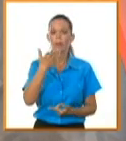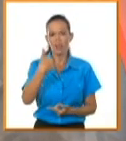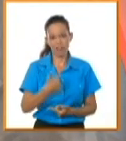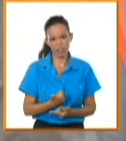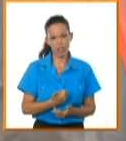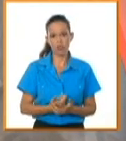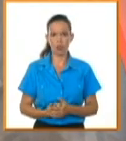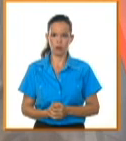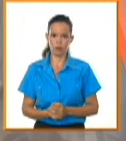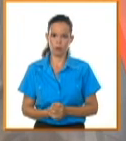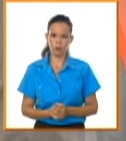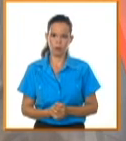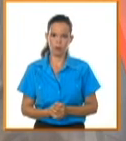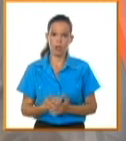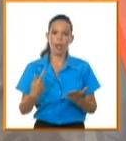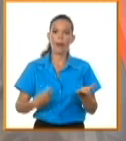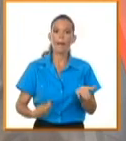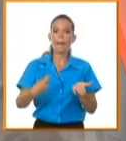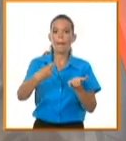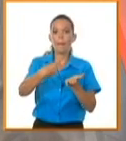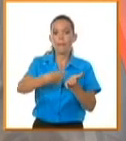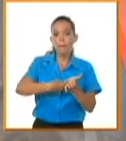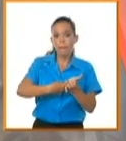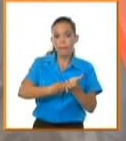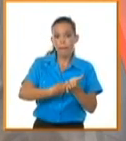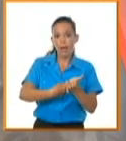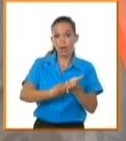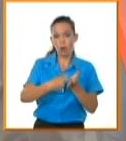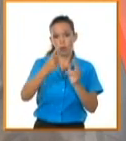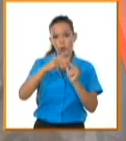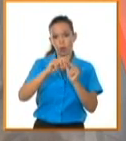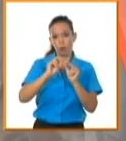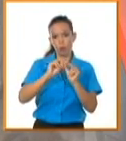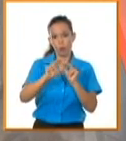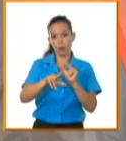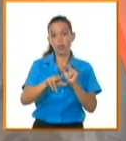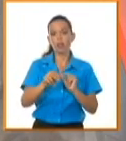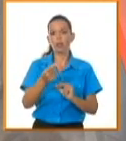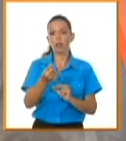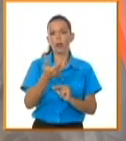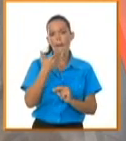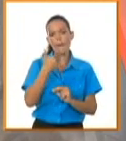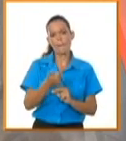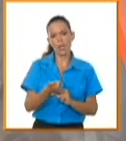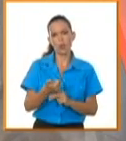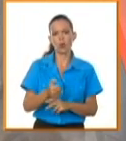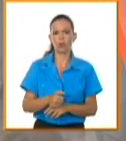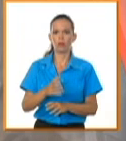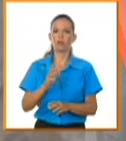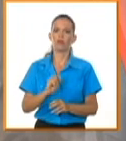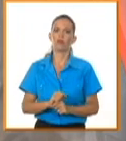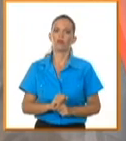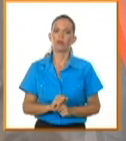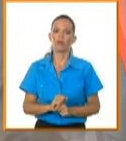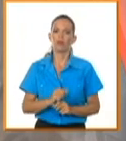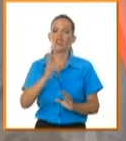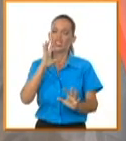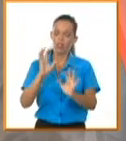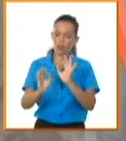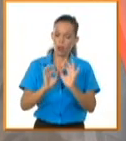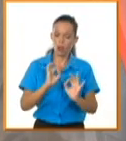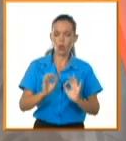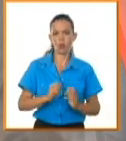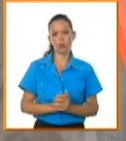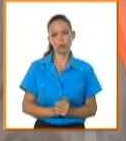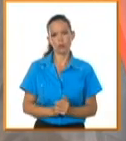el pago electrónico permite mucha seguridad yo creo que hay eficiencia y Ahorro